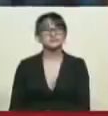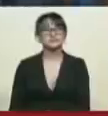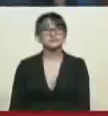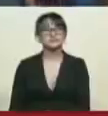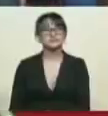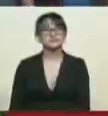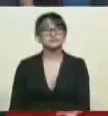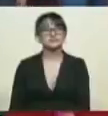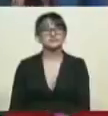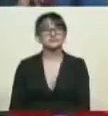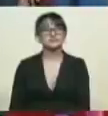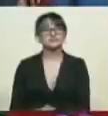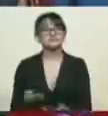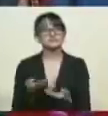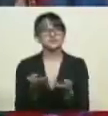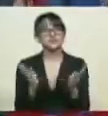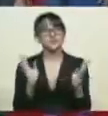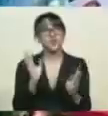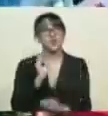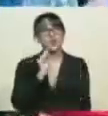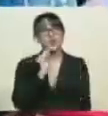Aquí está esta juventud.